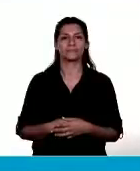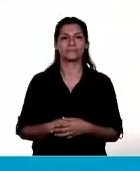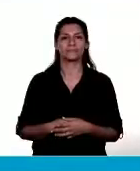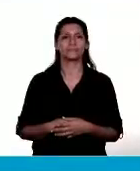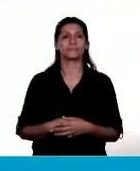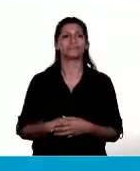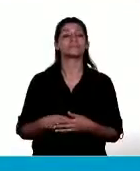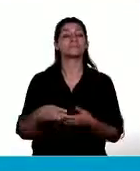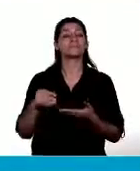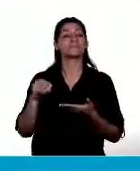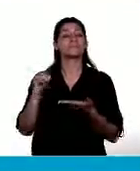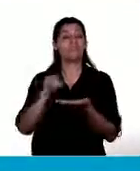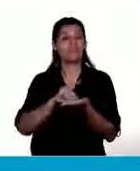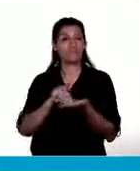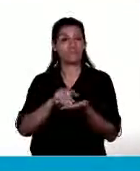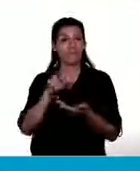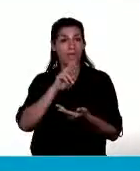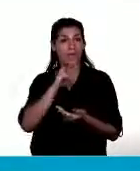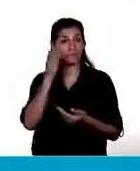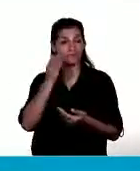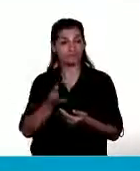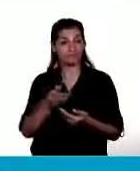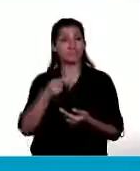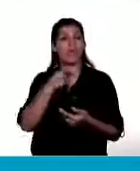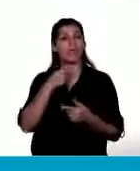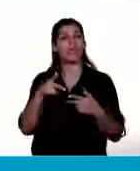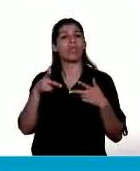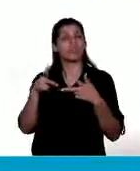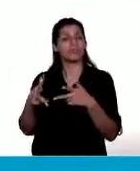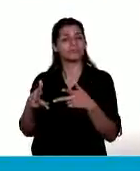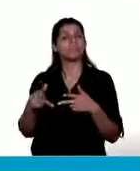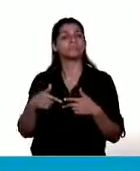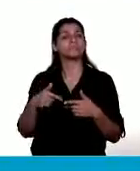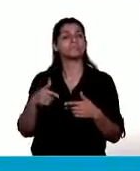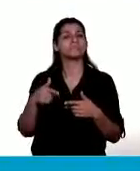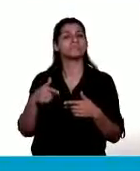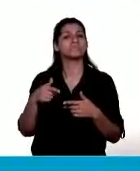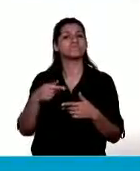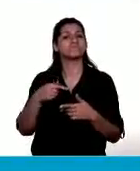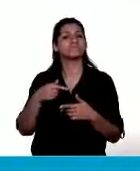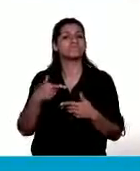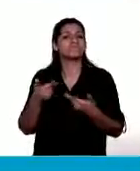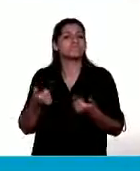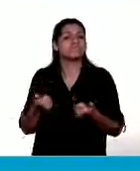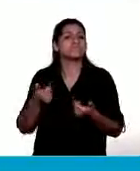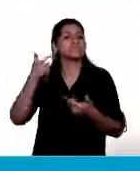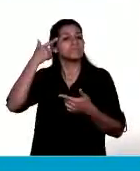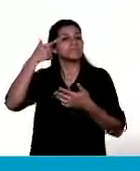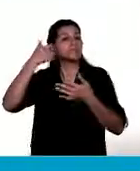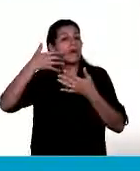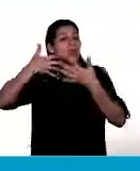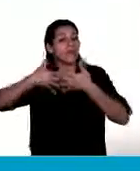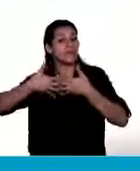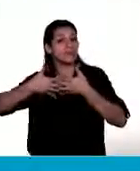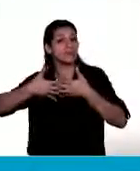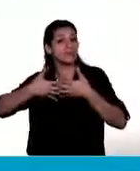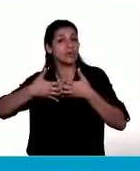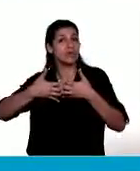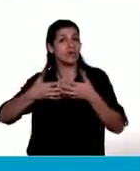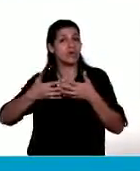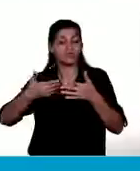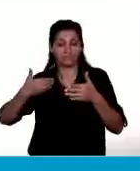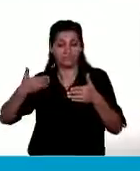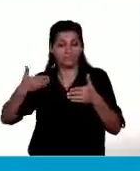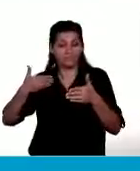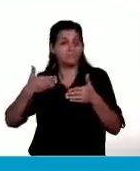Quiero decir antes de empezar que reflexionemos que ya en lo que va del año casi hemos hecho la